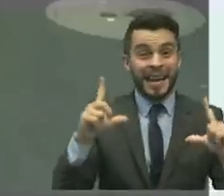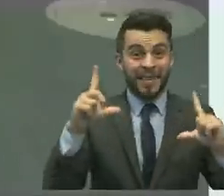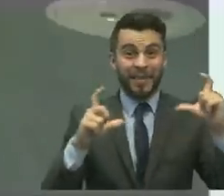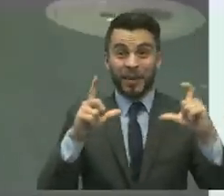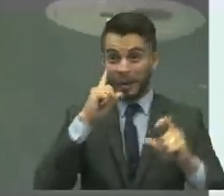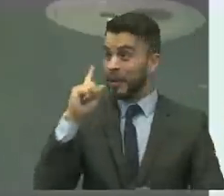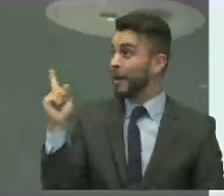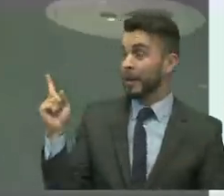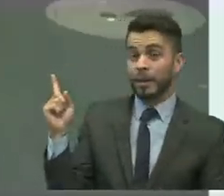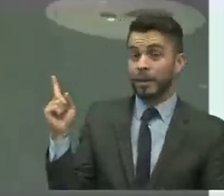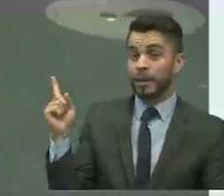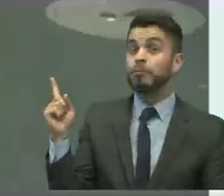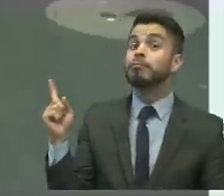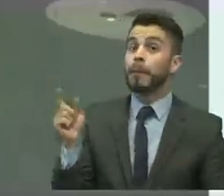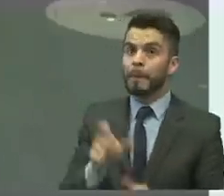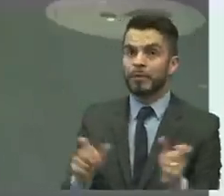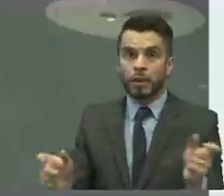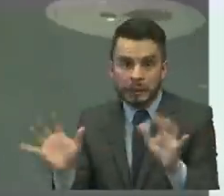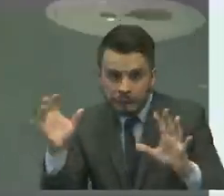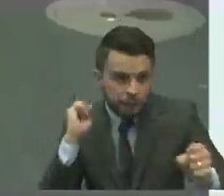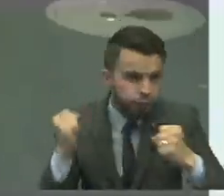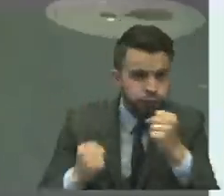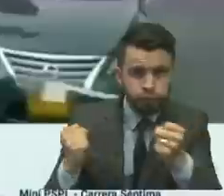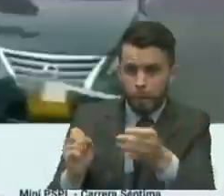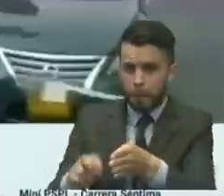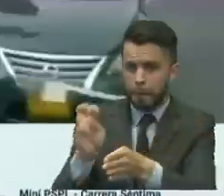gente cruza la séptima.